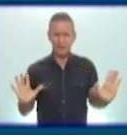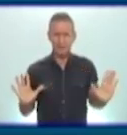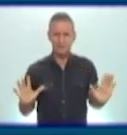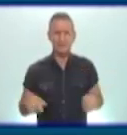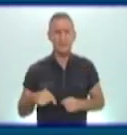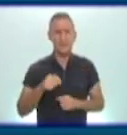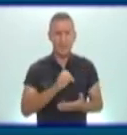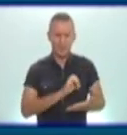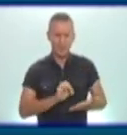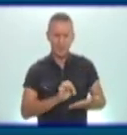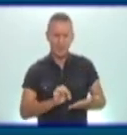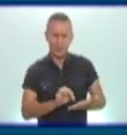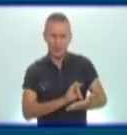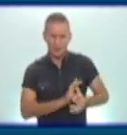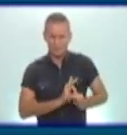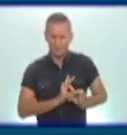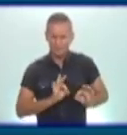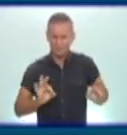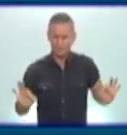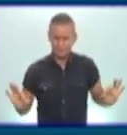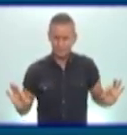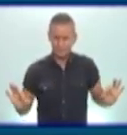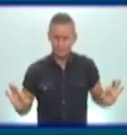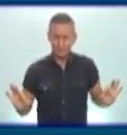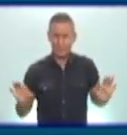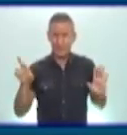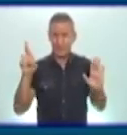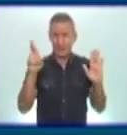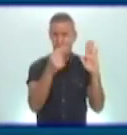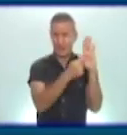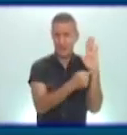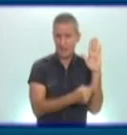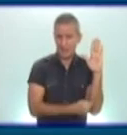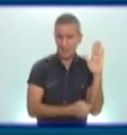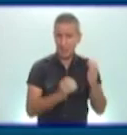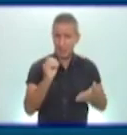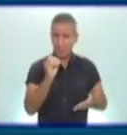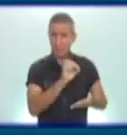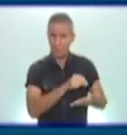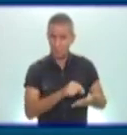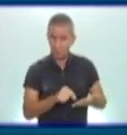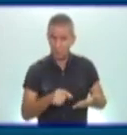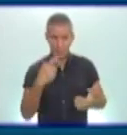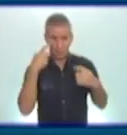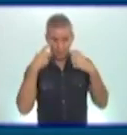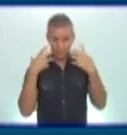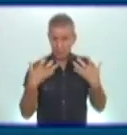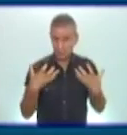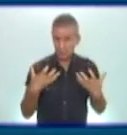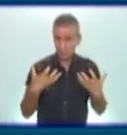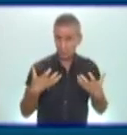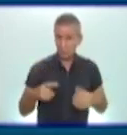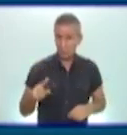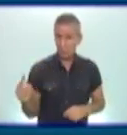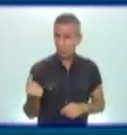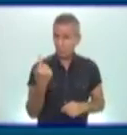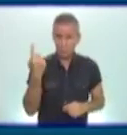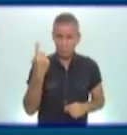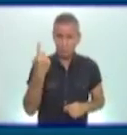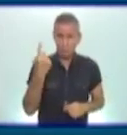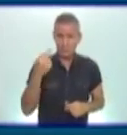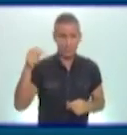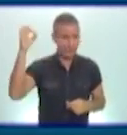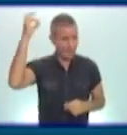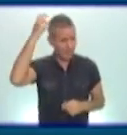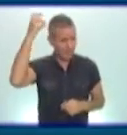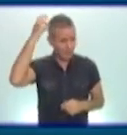Escribir correctamente las palabras sujetas o no a reglas ortográficas. Muy importante la ortografía, no solamente para la asignatura